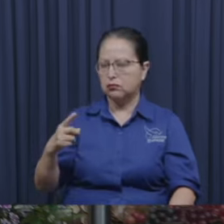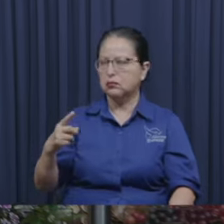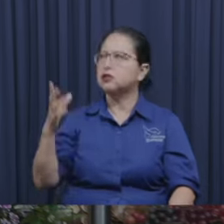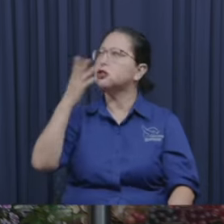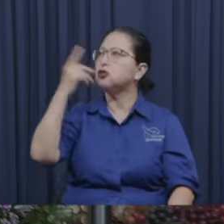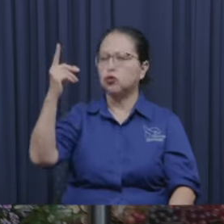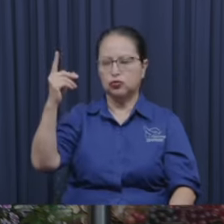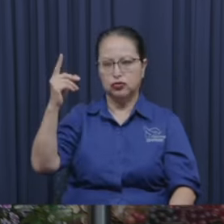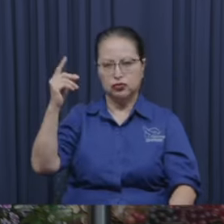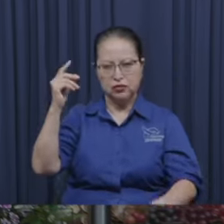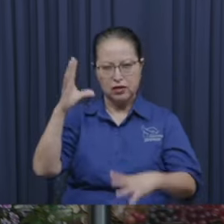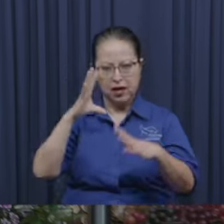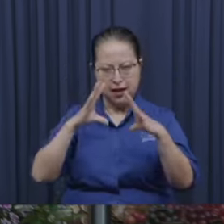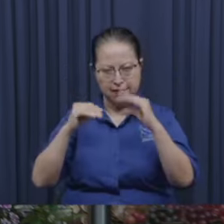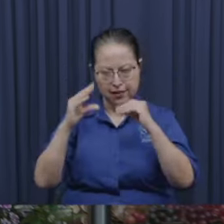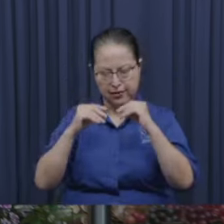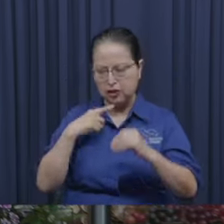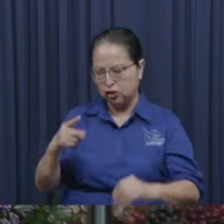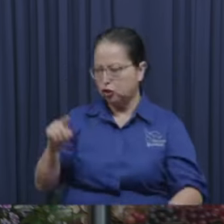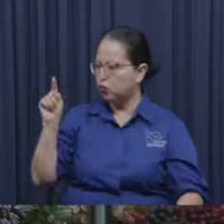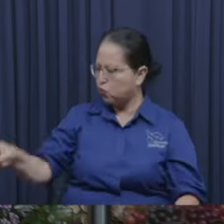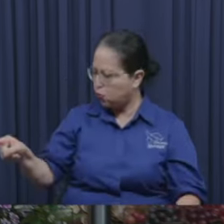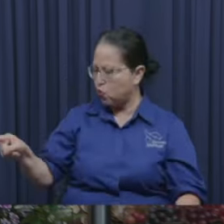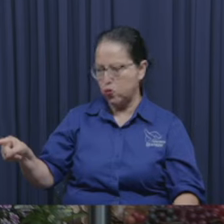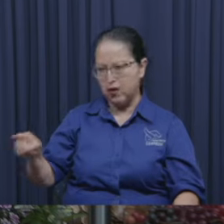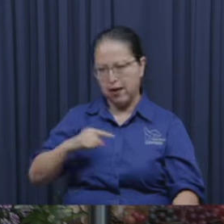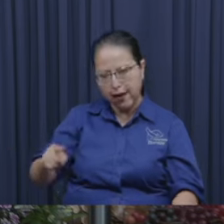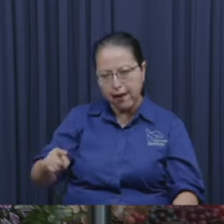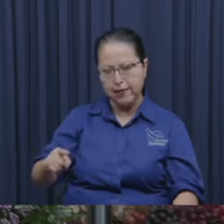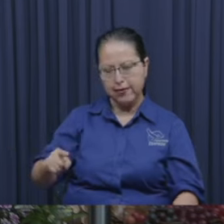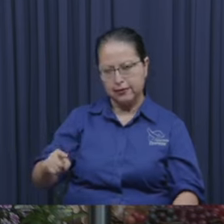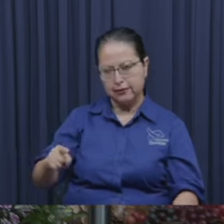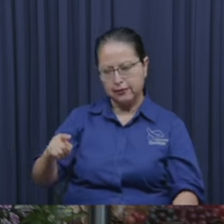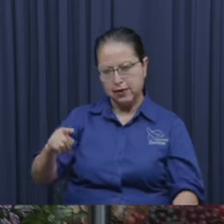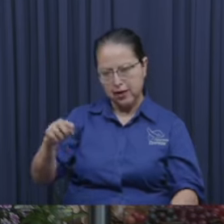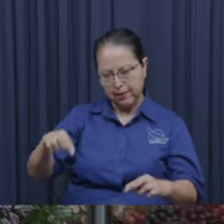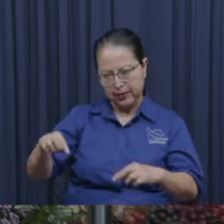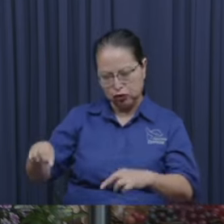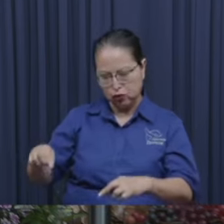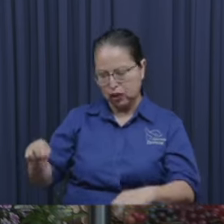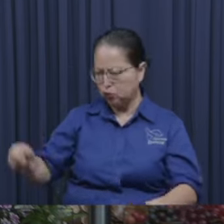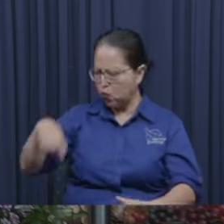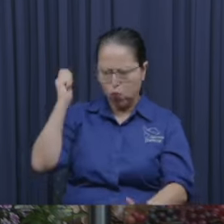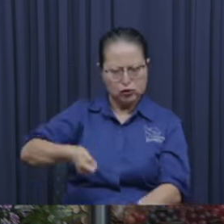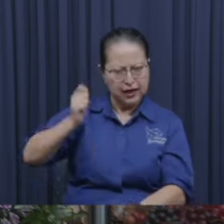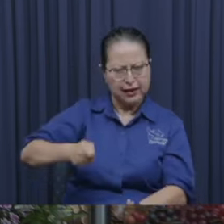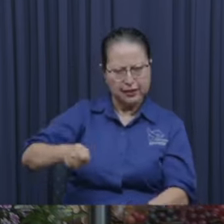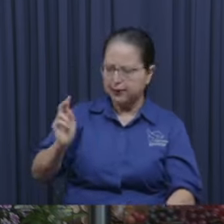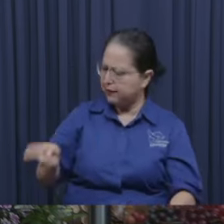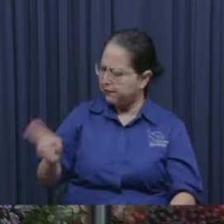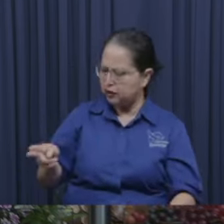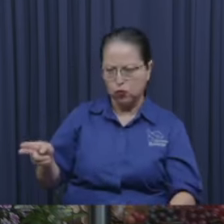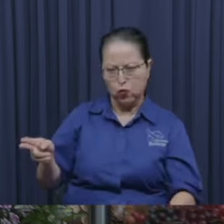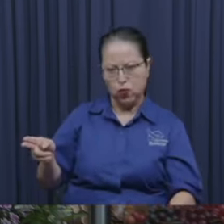Señor el tal eres tú te acabas de juzgar a ti